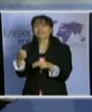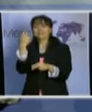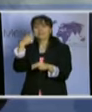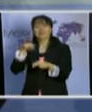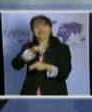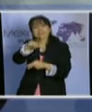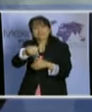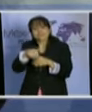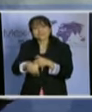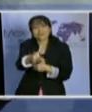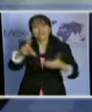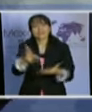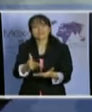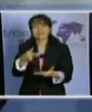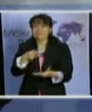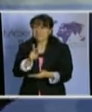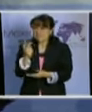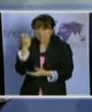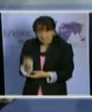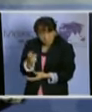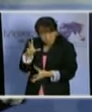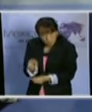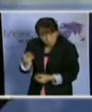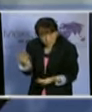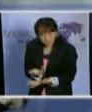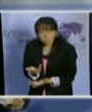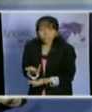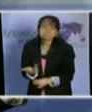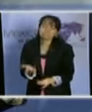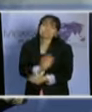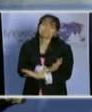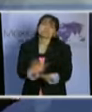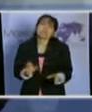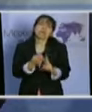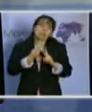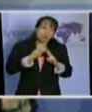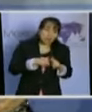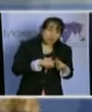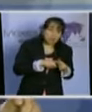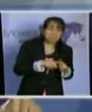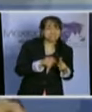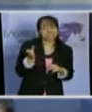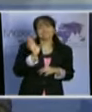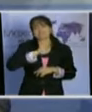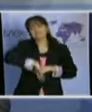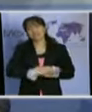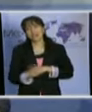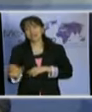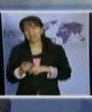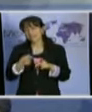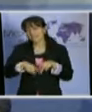a manipular los procesos y ahí se desvirtúa cualquier posibilidad de llegar a resultados.